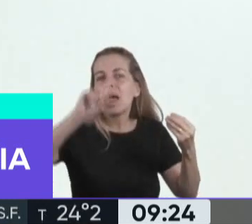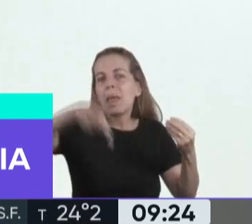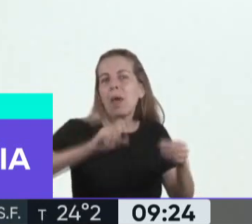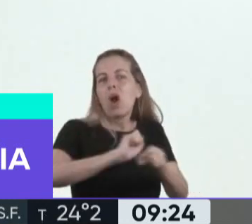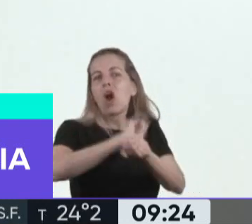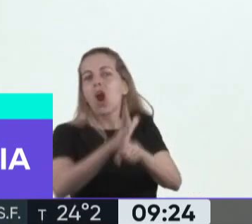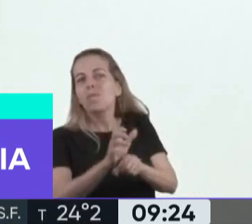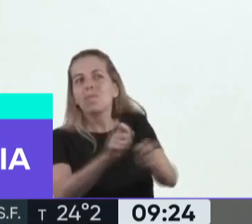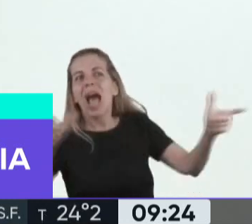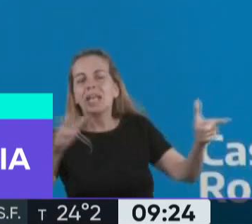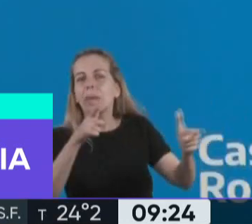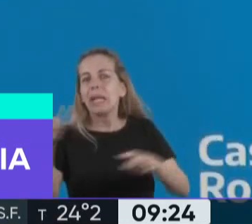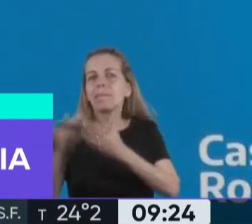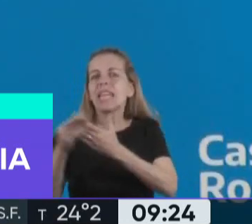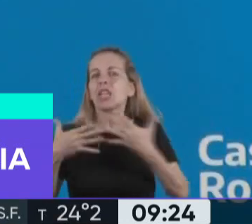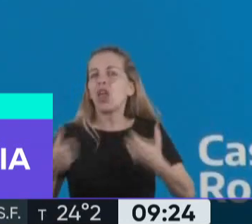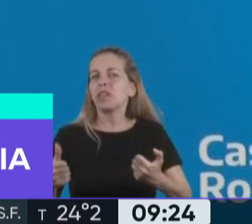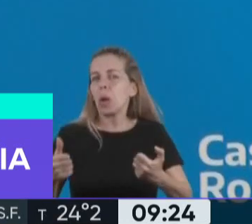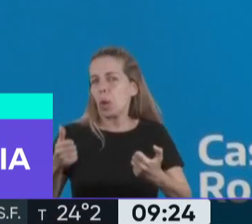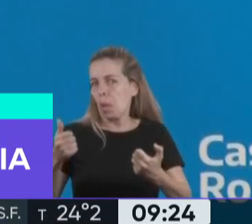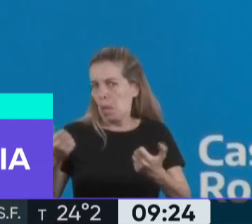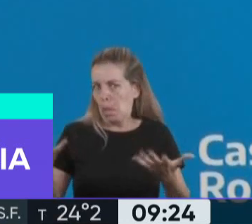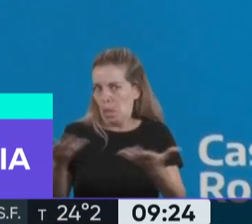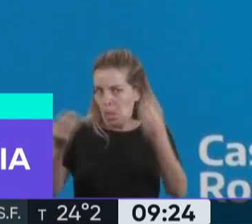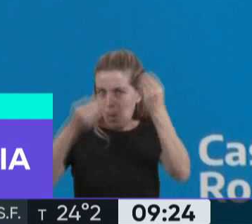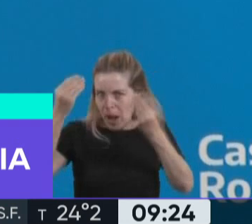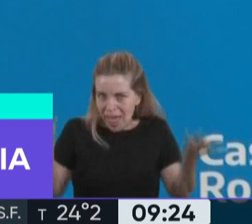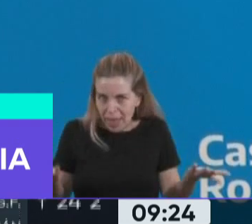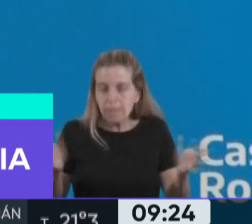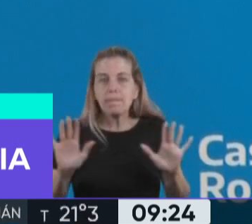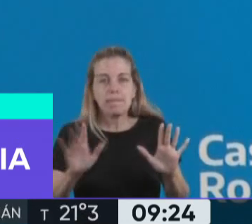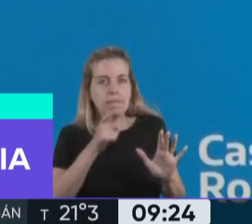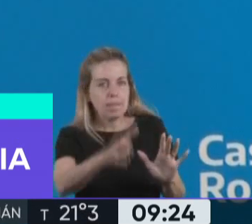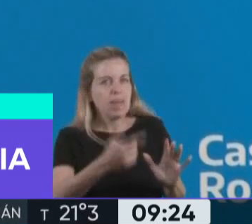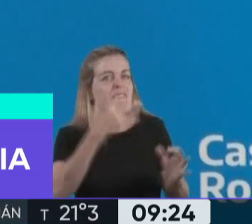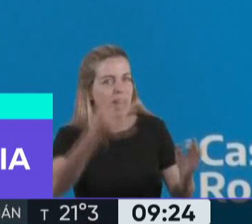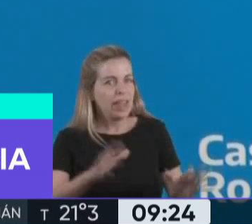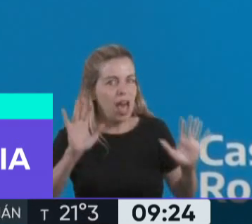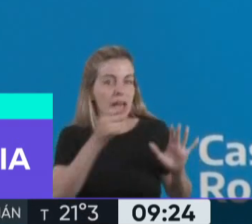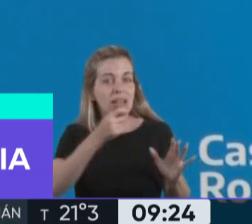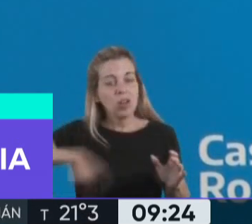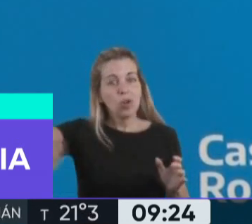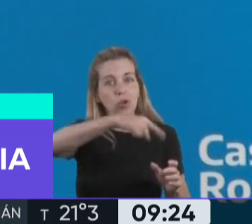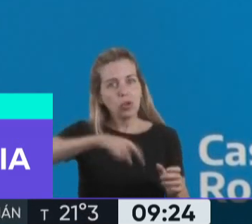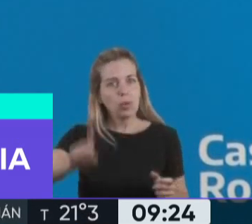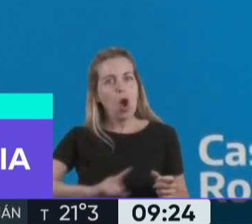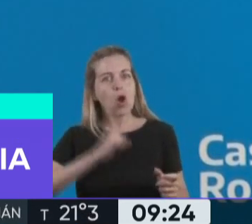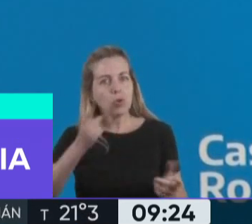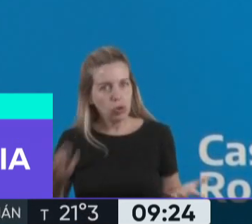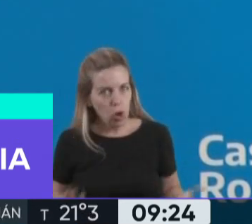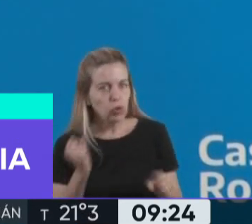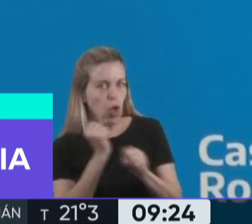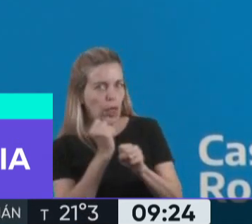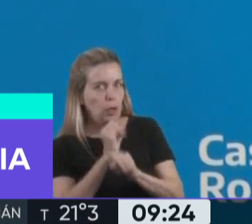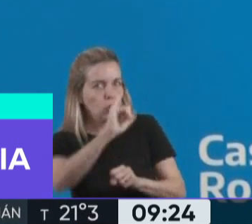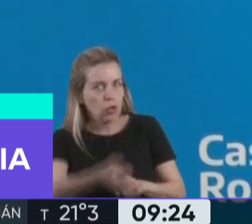de Salud pareciera que no. Silvia, la verdad es que si si estamos orgullosos de un trabajo que se está llevando adelante, sin duda,